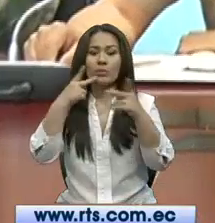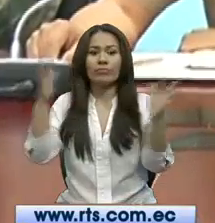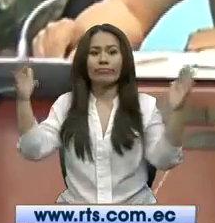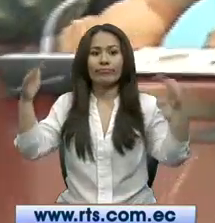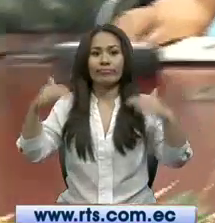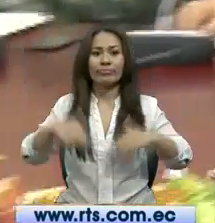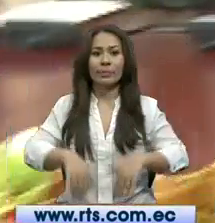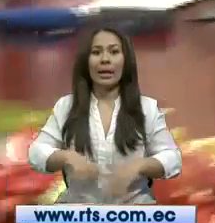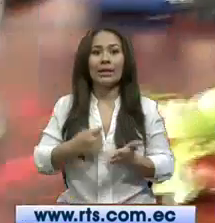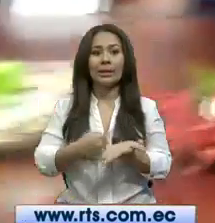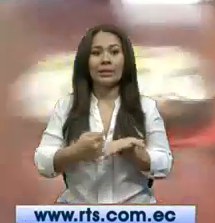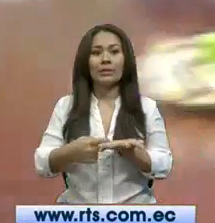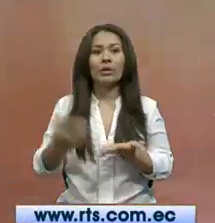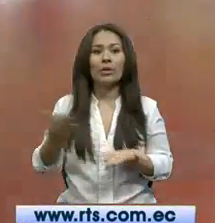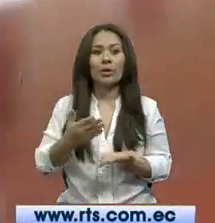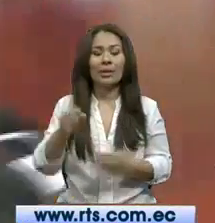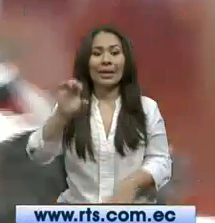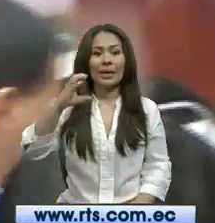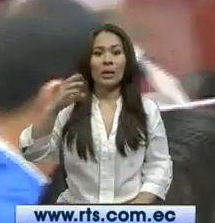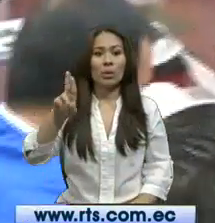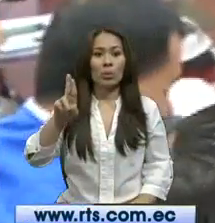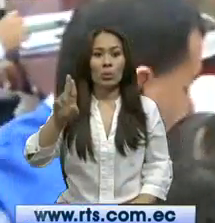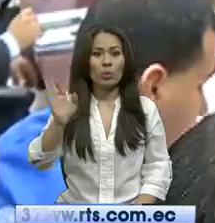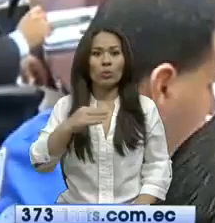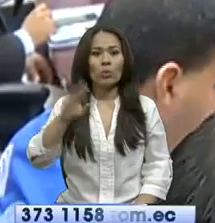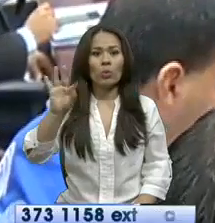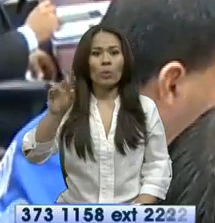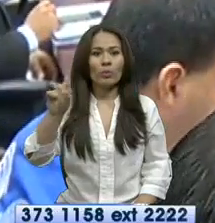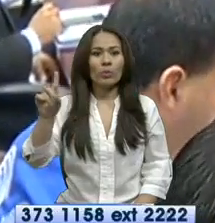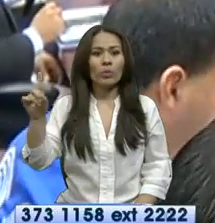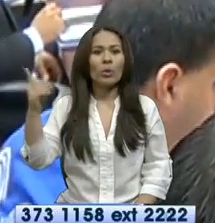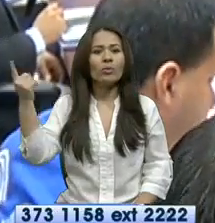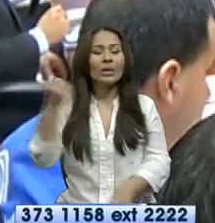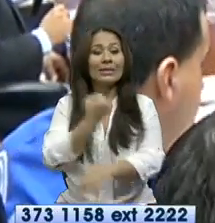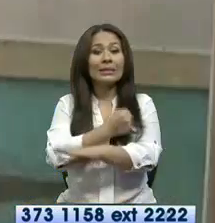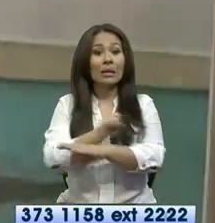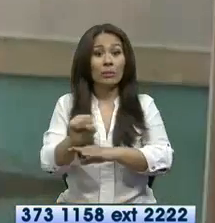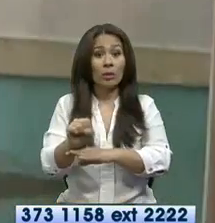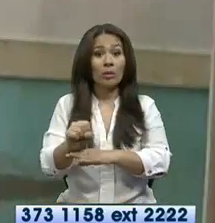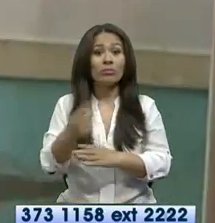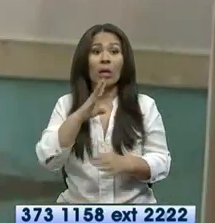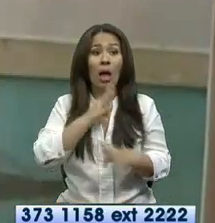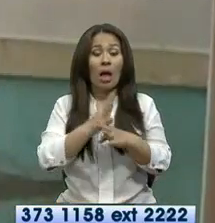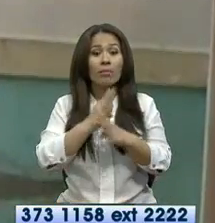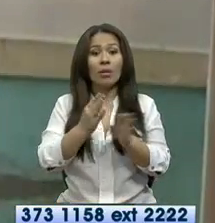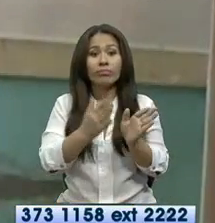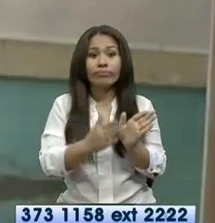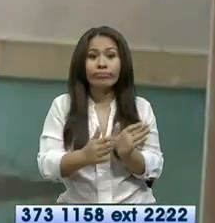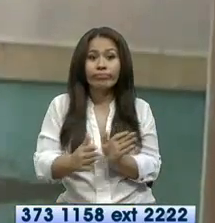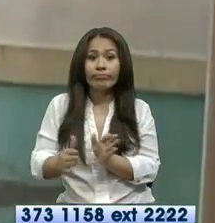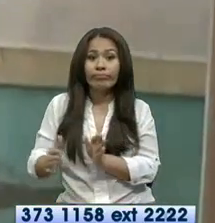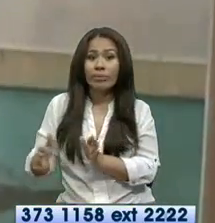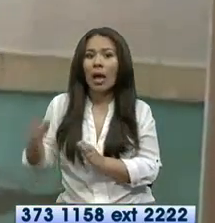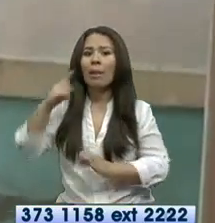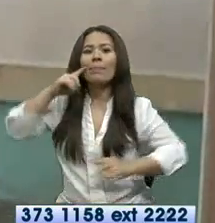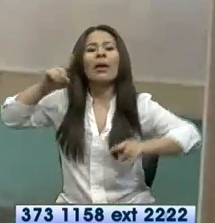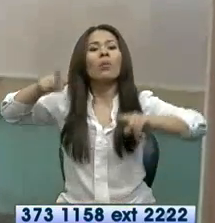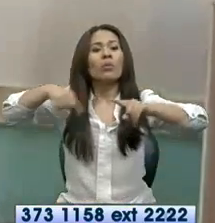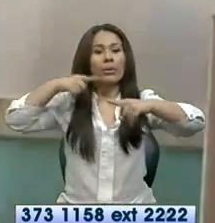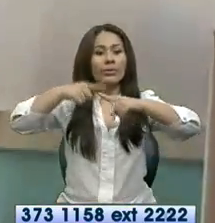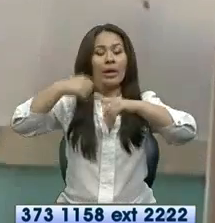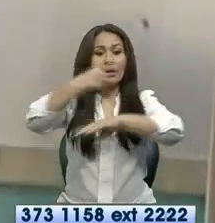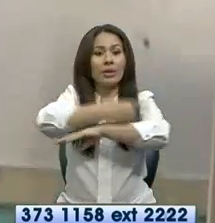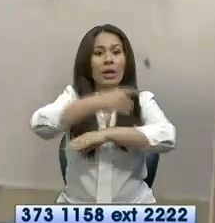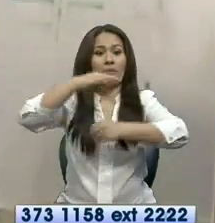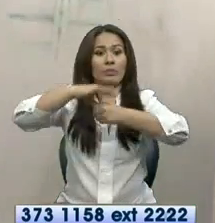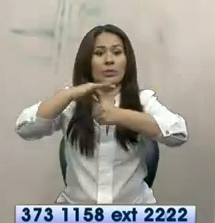En la reunión celebrada en el ECU 911 de San Borondón, aseguraron que habrá un plan de contingencia si el día de las elecciones